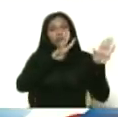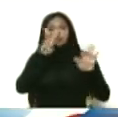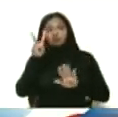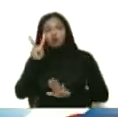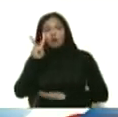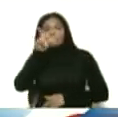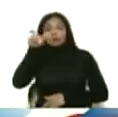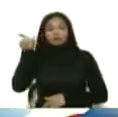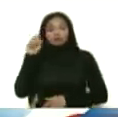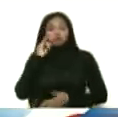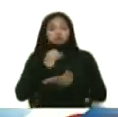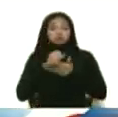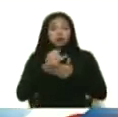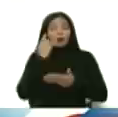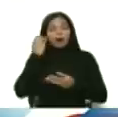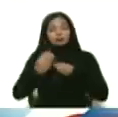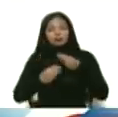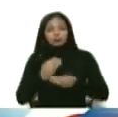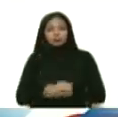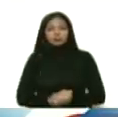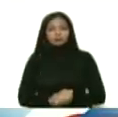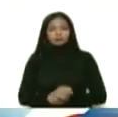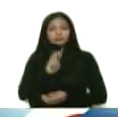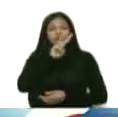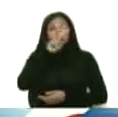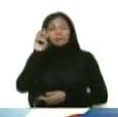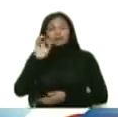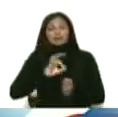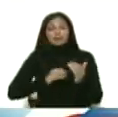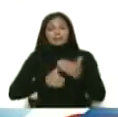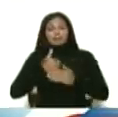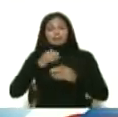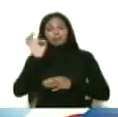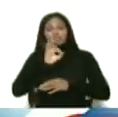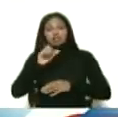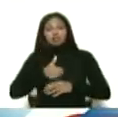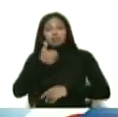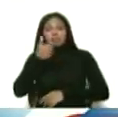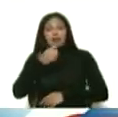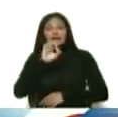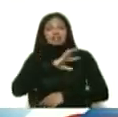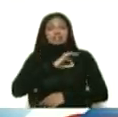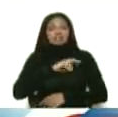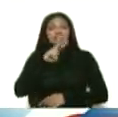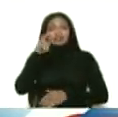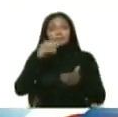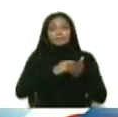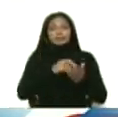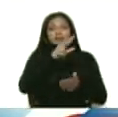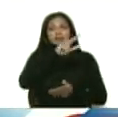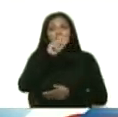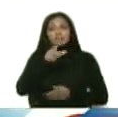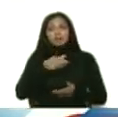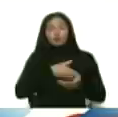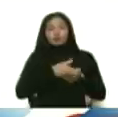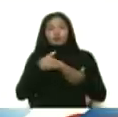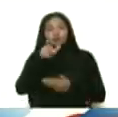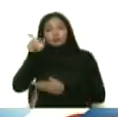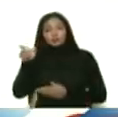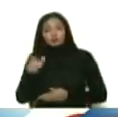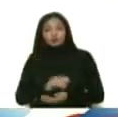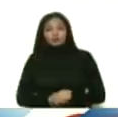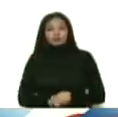4.492 pruebas. 120% más que Chile, que ha hecho 3.598 pruebas por millón de habitantes, con